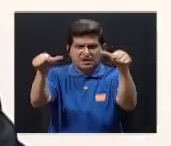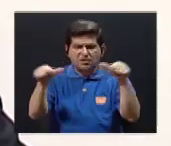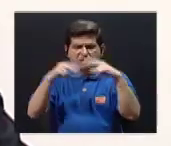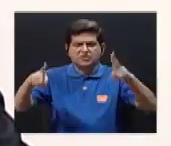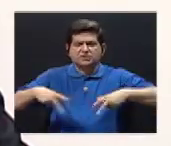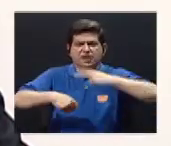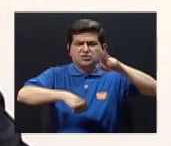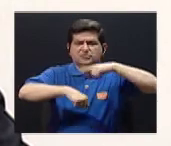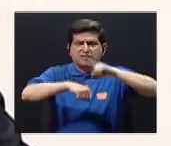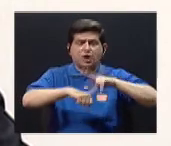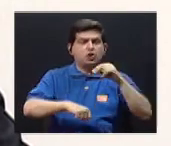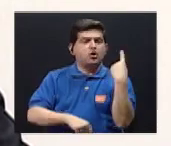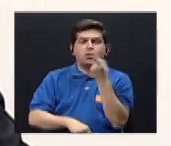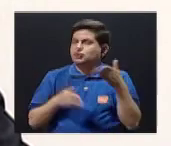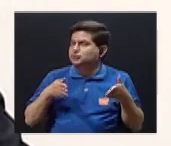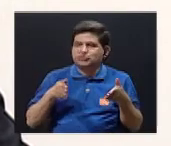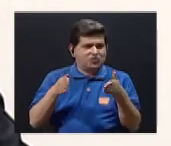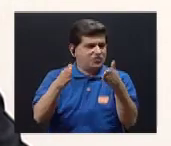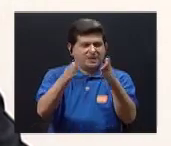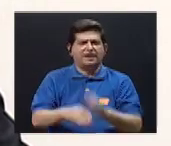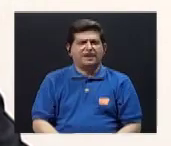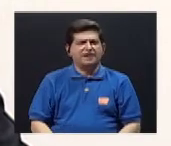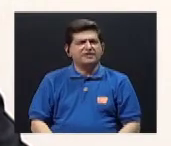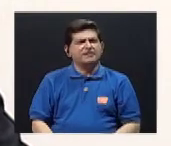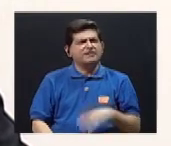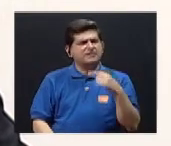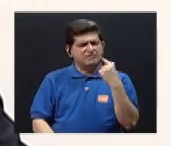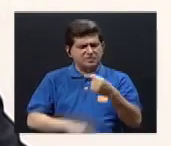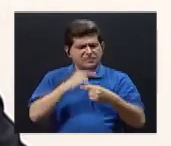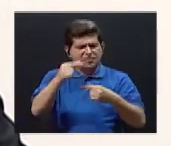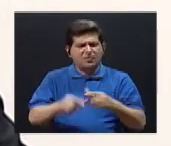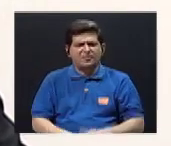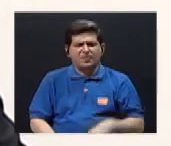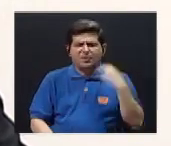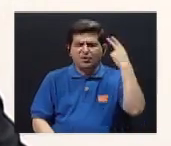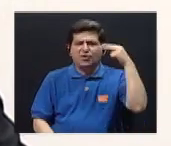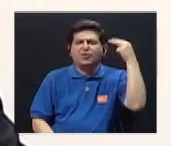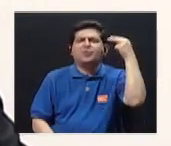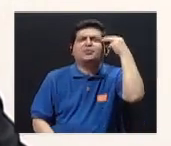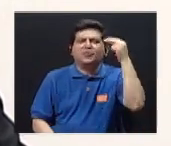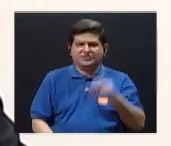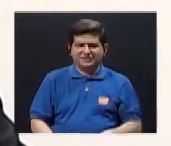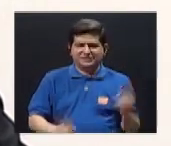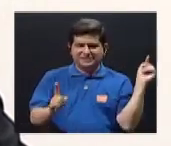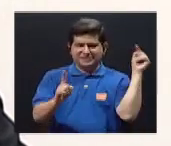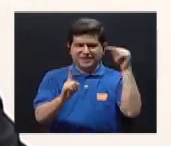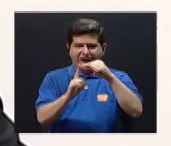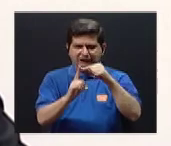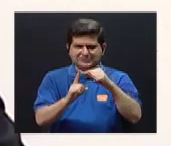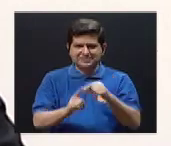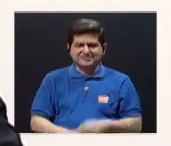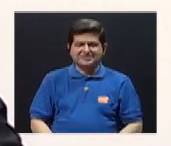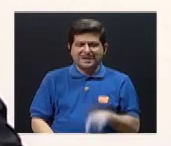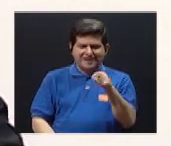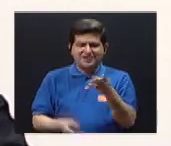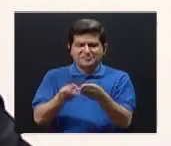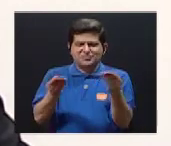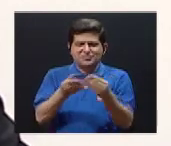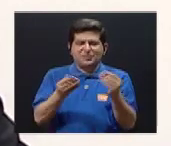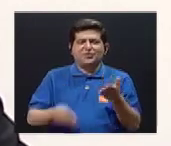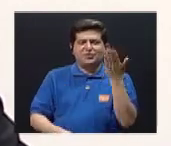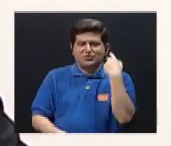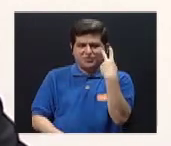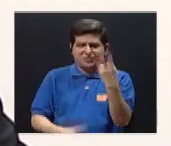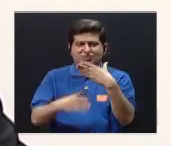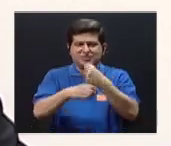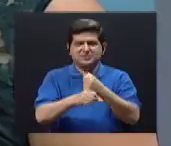ámbitos de la vida nacional y no solo en carretera, y poco a poco le fuimos dando forma a una hipótesis hasta que nos cayó en este